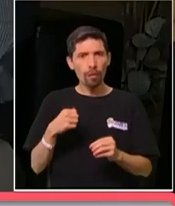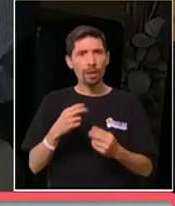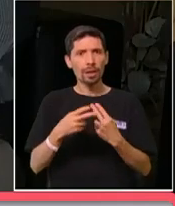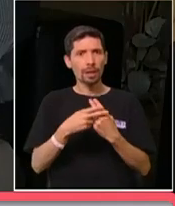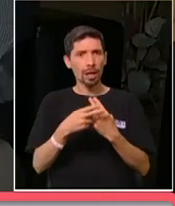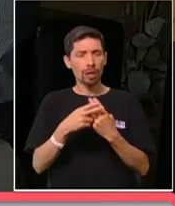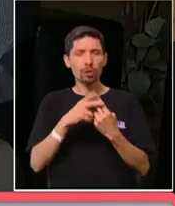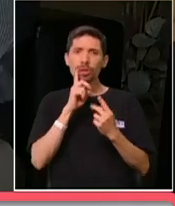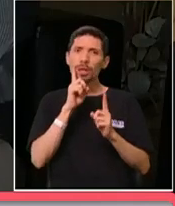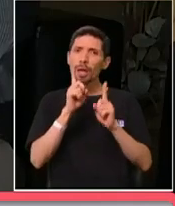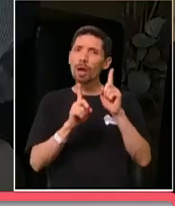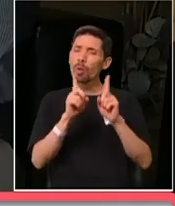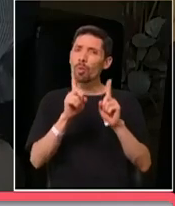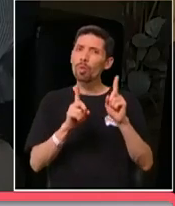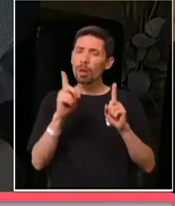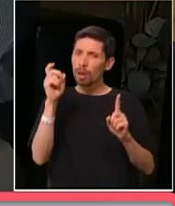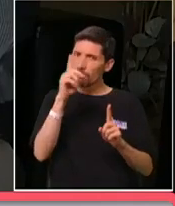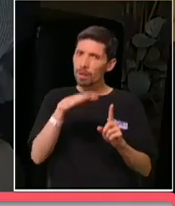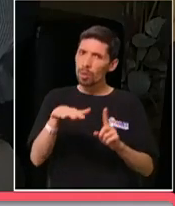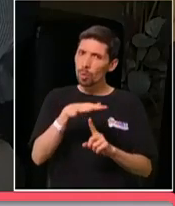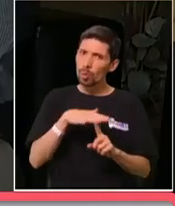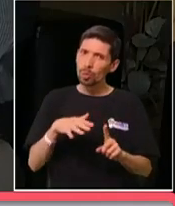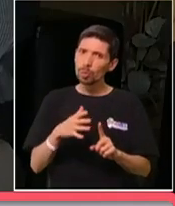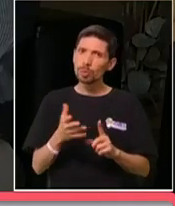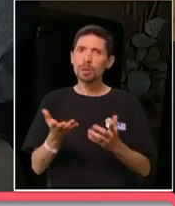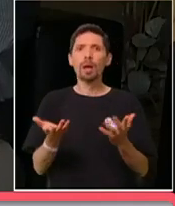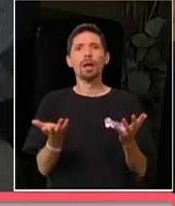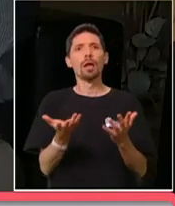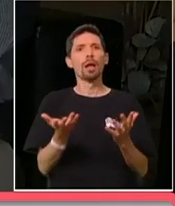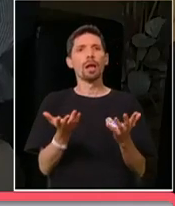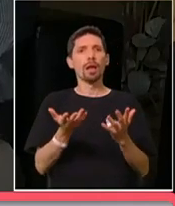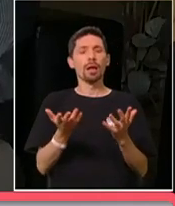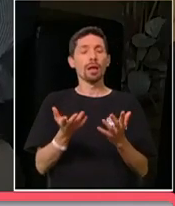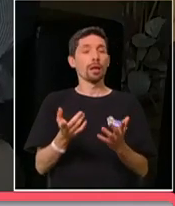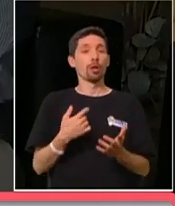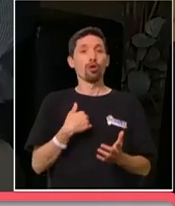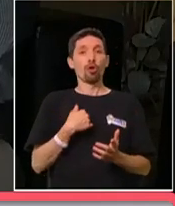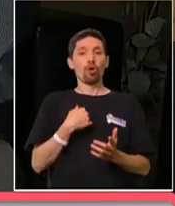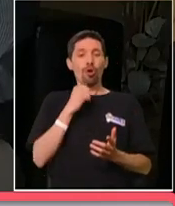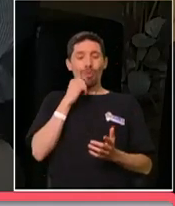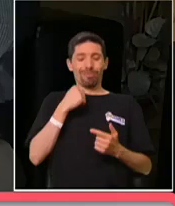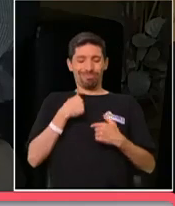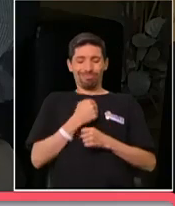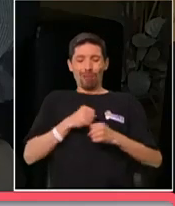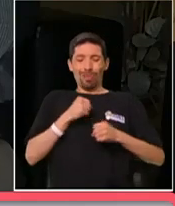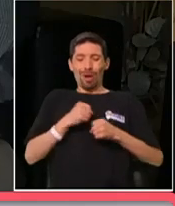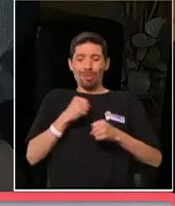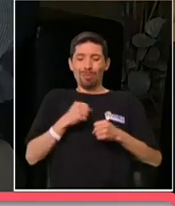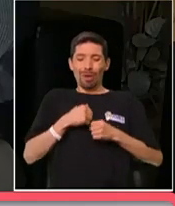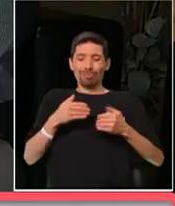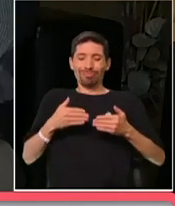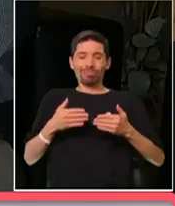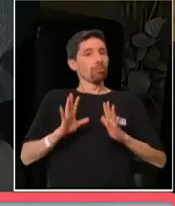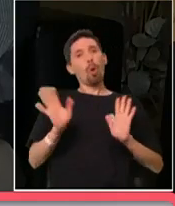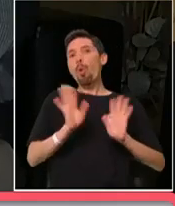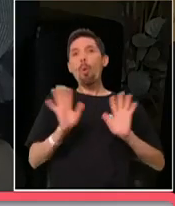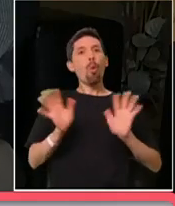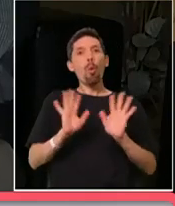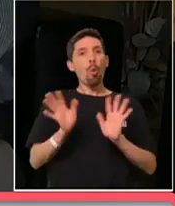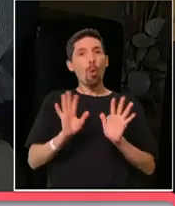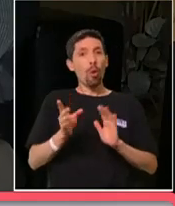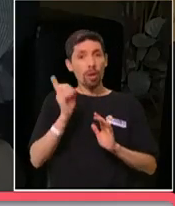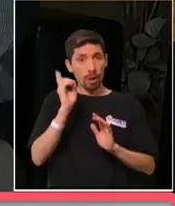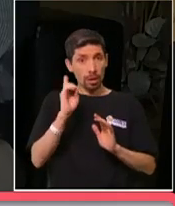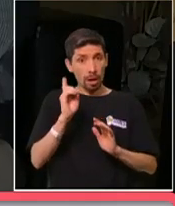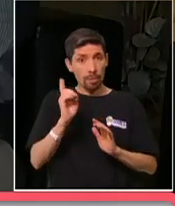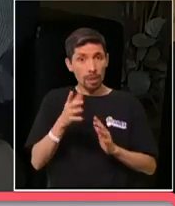alguna dificultad, y decirles de que no se impidan hacer lo que ustedes aman hacer, lo que ustedes quieran hacer por tener alguna